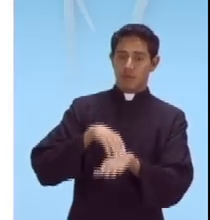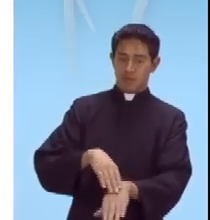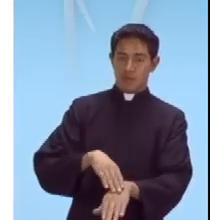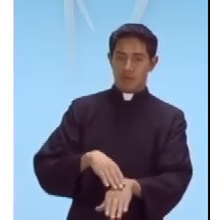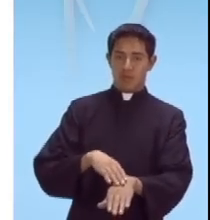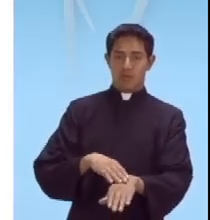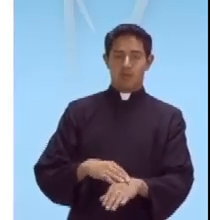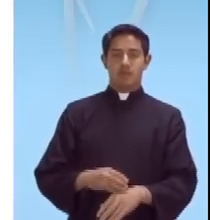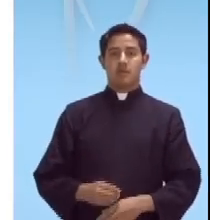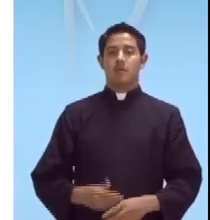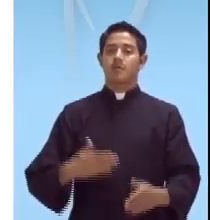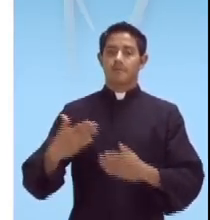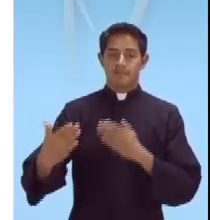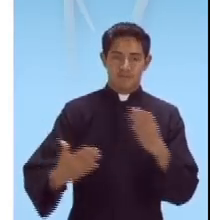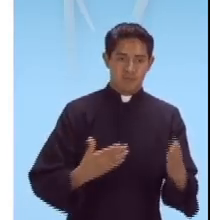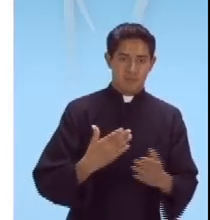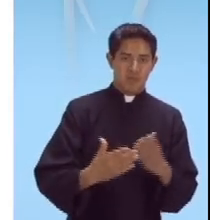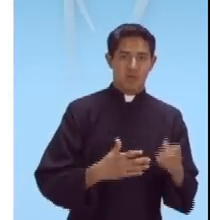está invitado a ello.